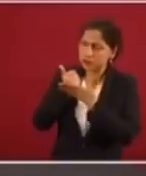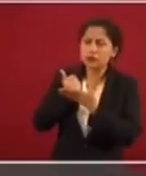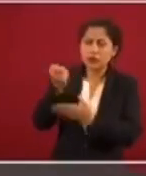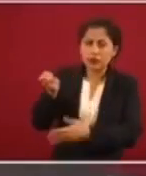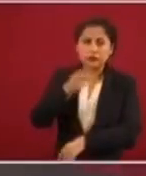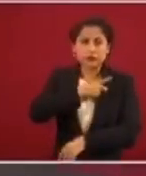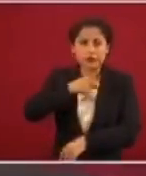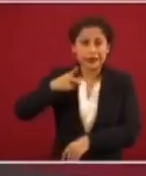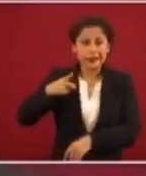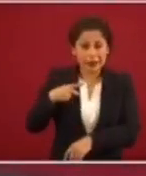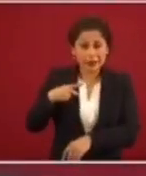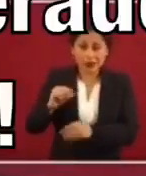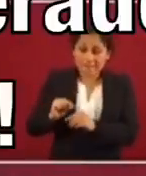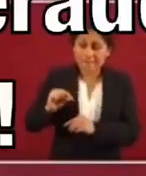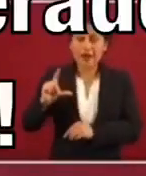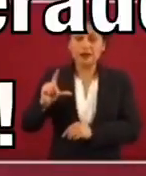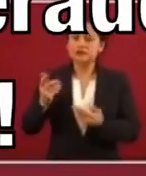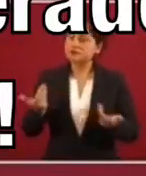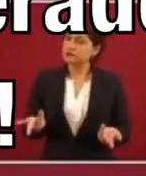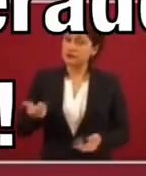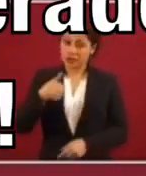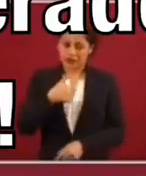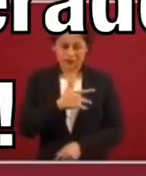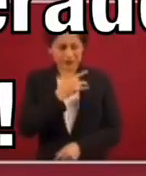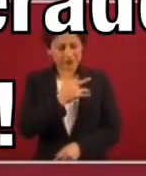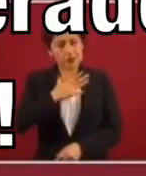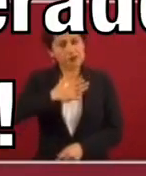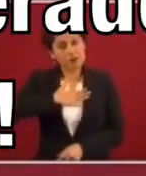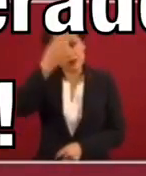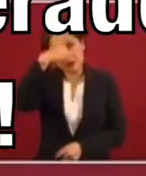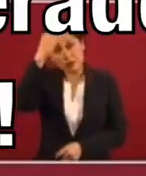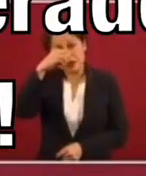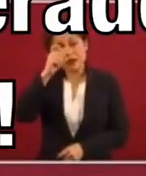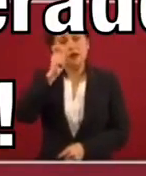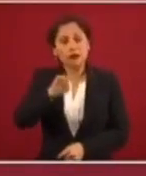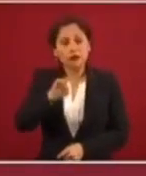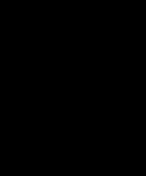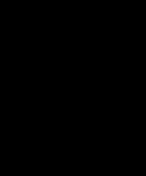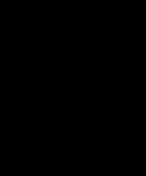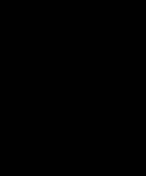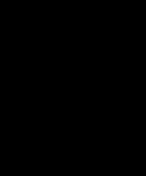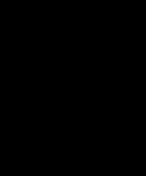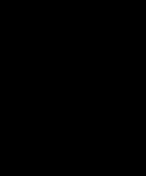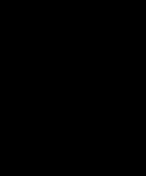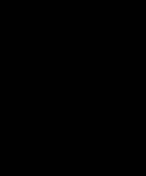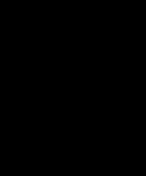que se incremente la deuda. Yo no considero que eso sea conveniente. Sí.